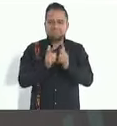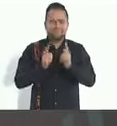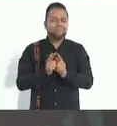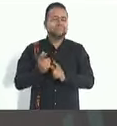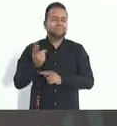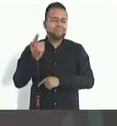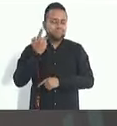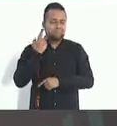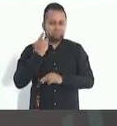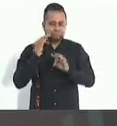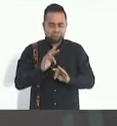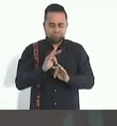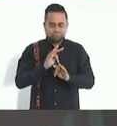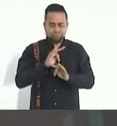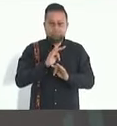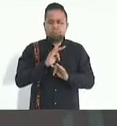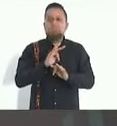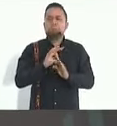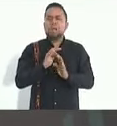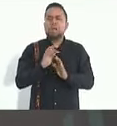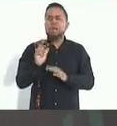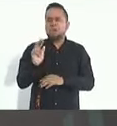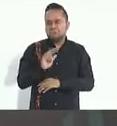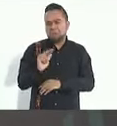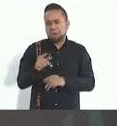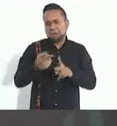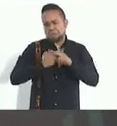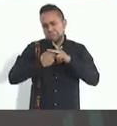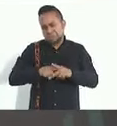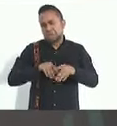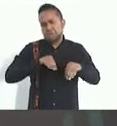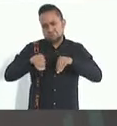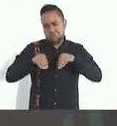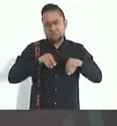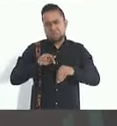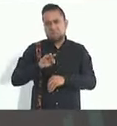de Reforma, porque él